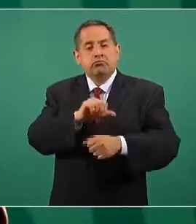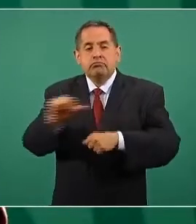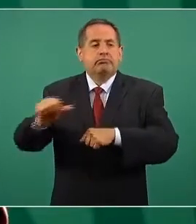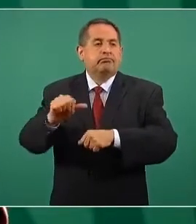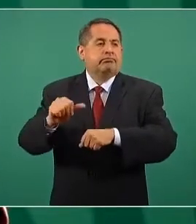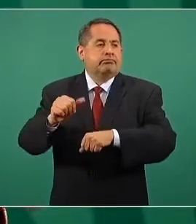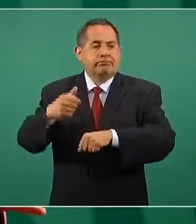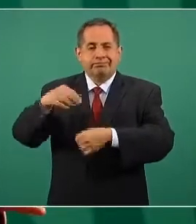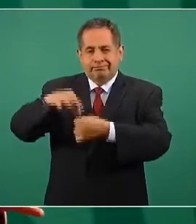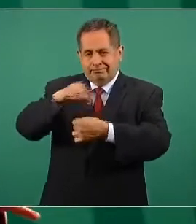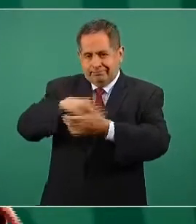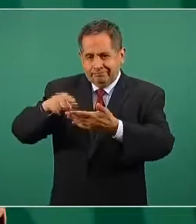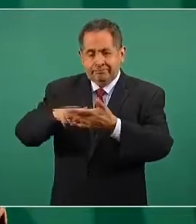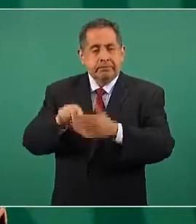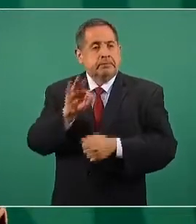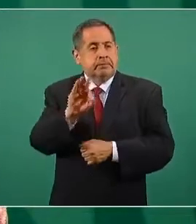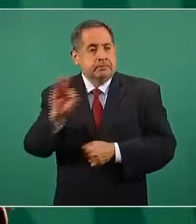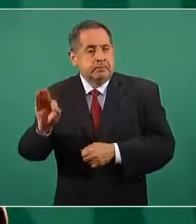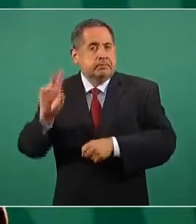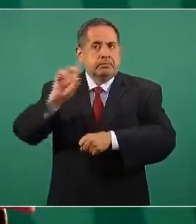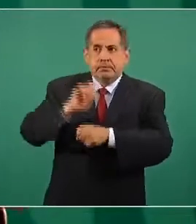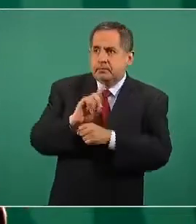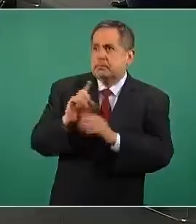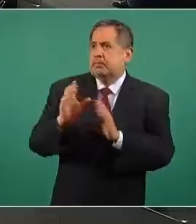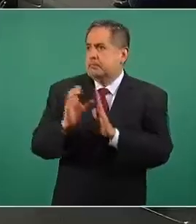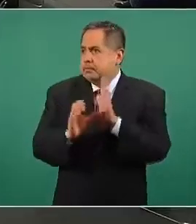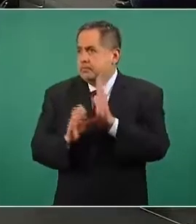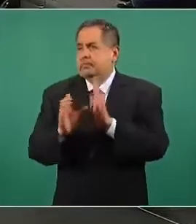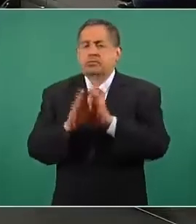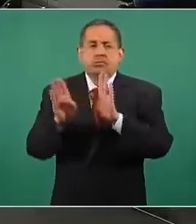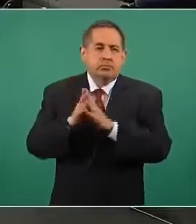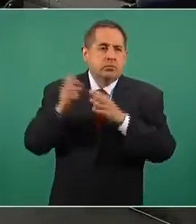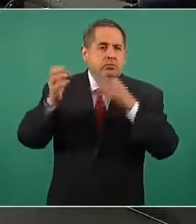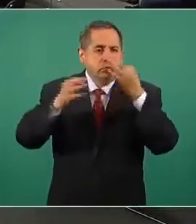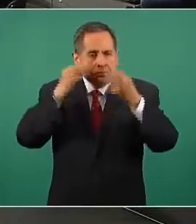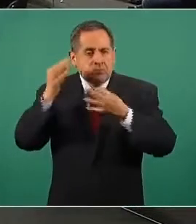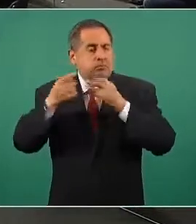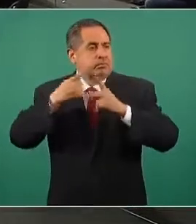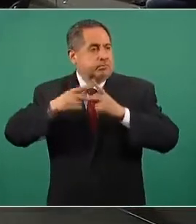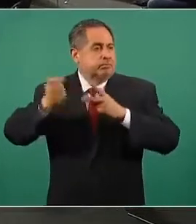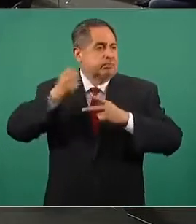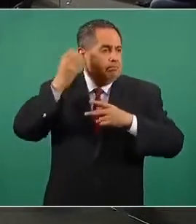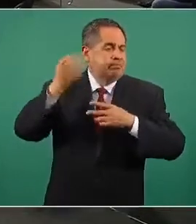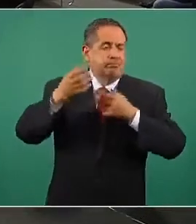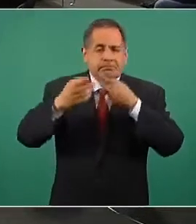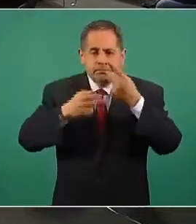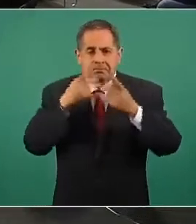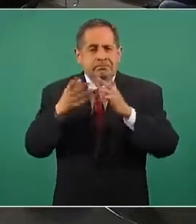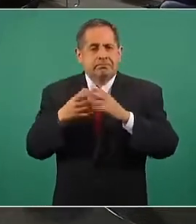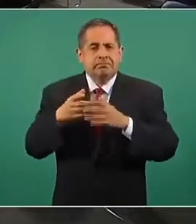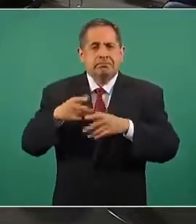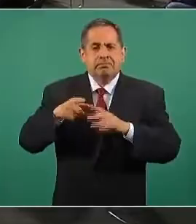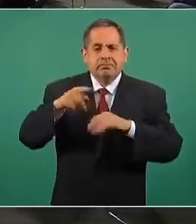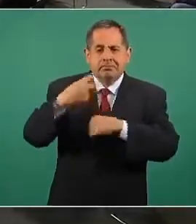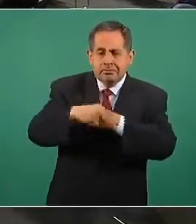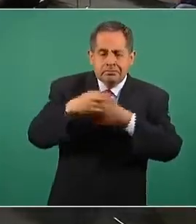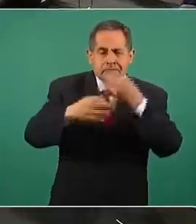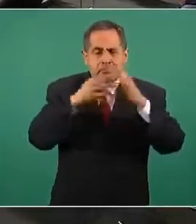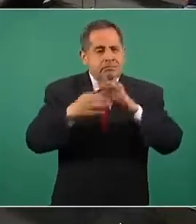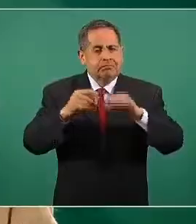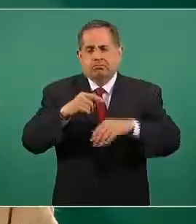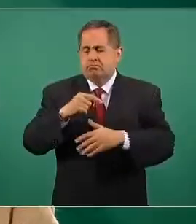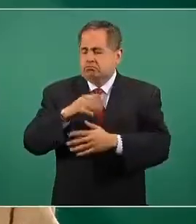fechas, las precampañas, las campañas, etcétera, los tiempos en radio y televisión. Todos